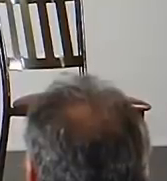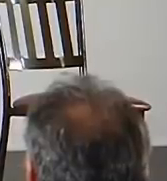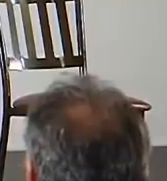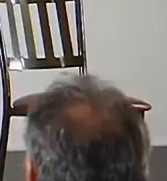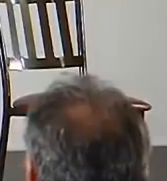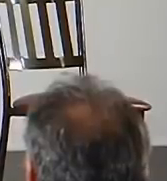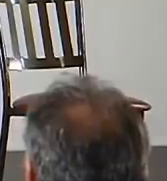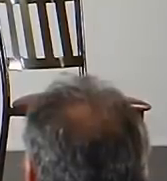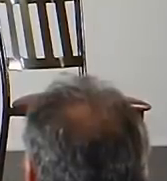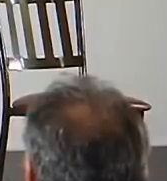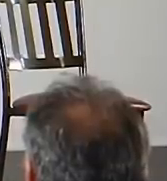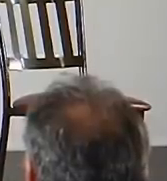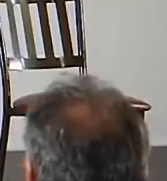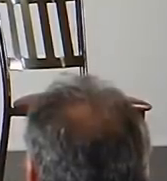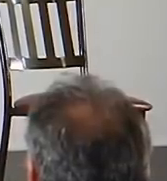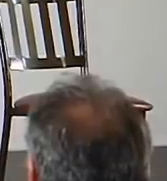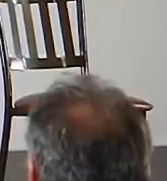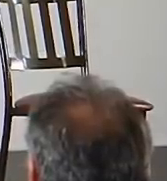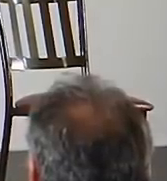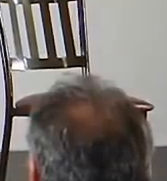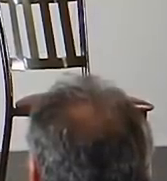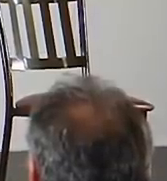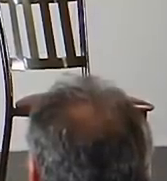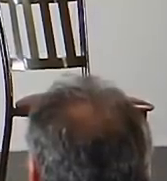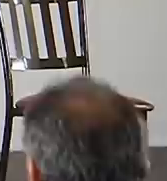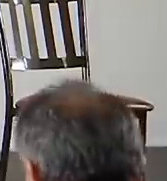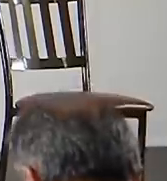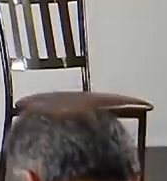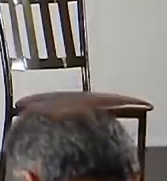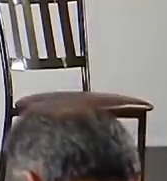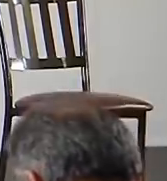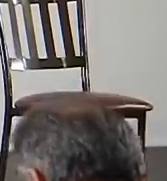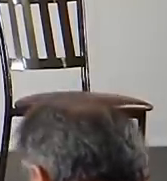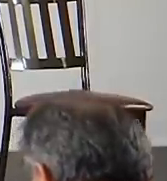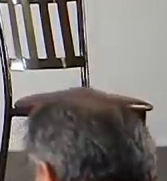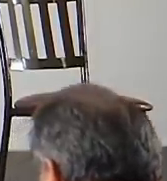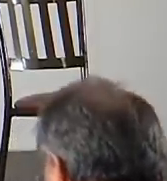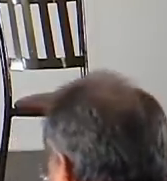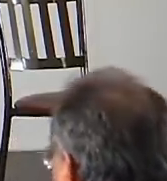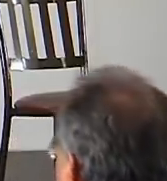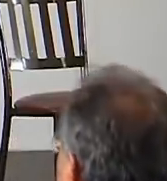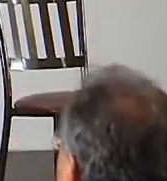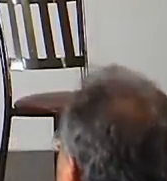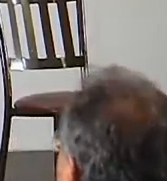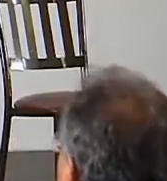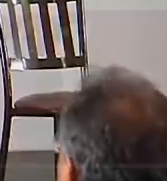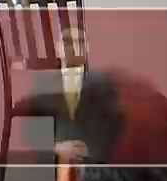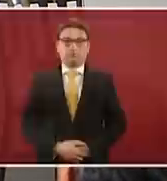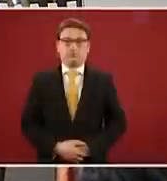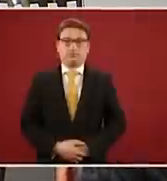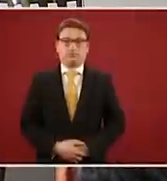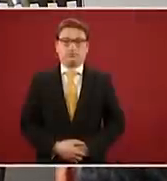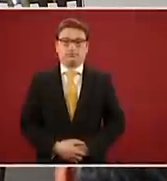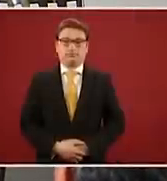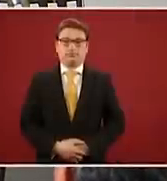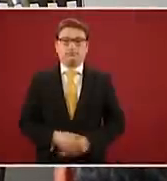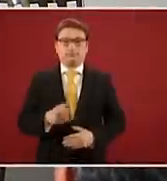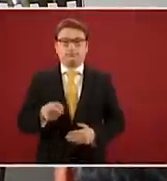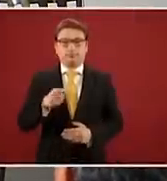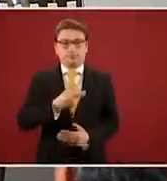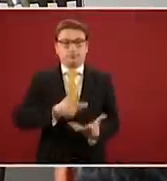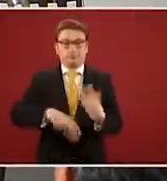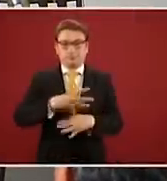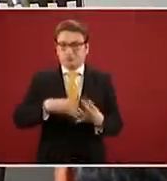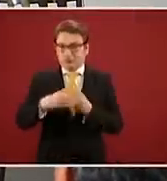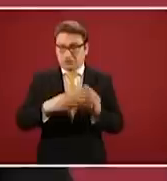sede administrativa para poder revisar la legalidad o no de los montos. Lo importante en este caso, lavado de dinero y congelamiento